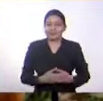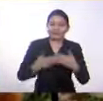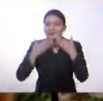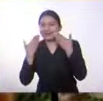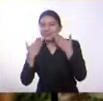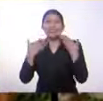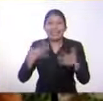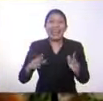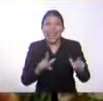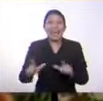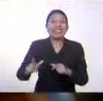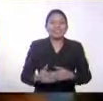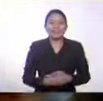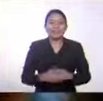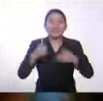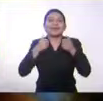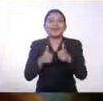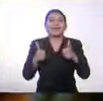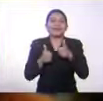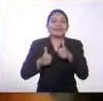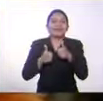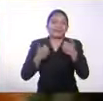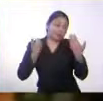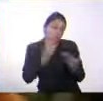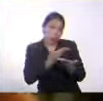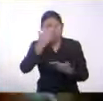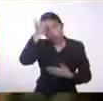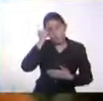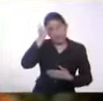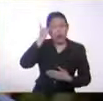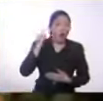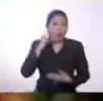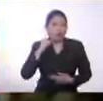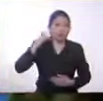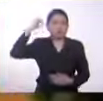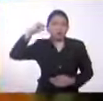¡Estamos listos, señor Max! Muy bien, pequeña aprendiz.